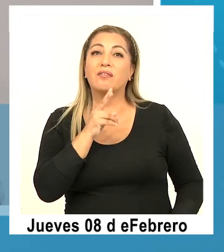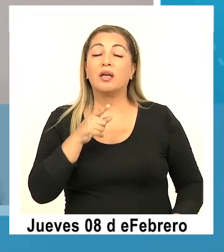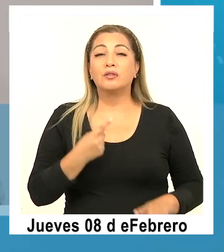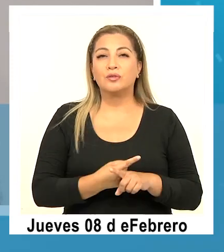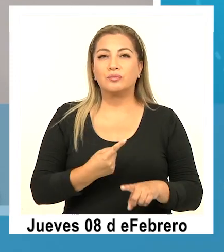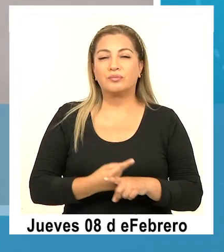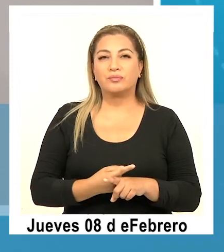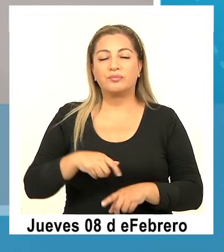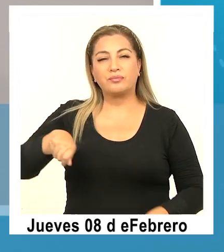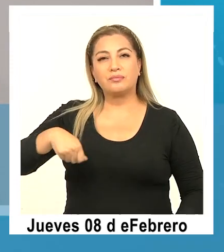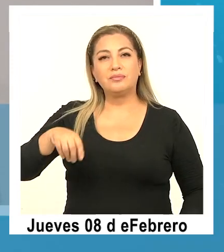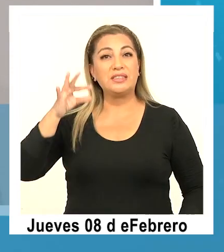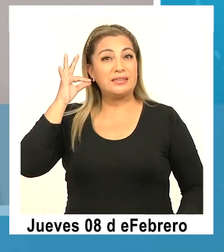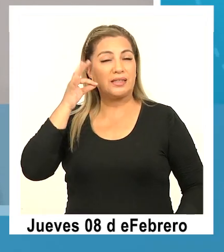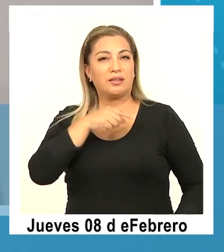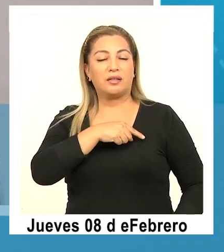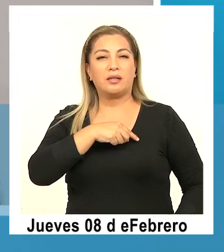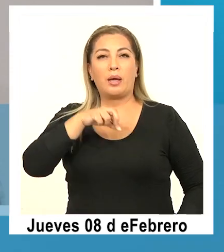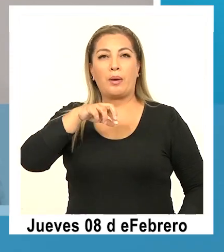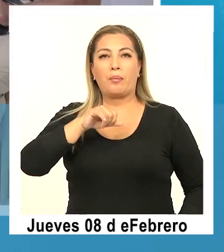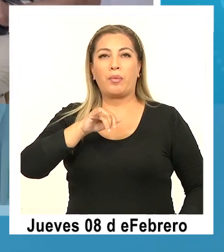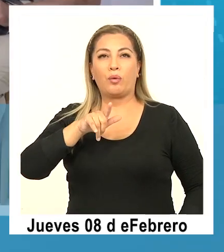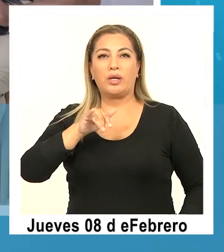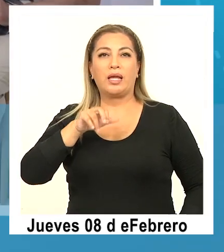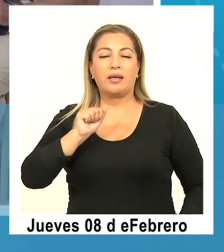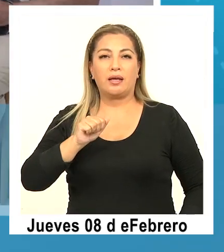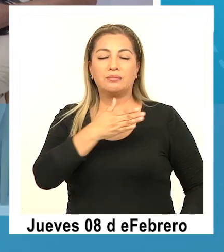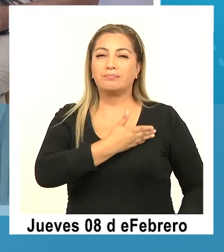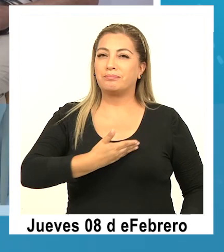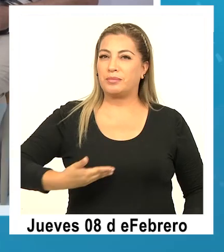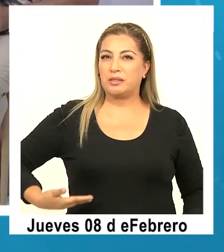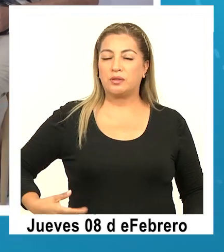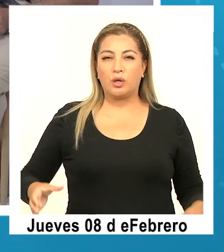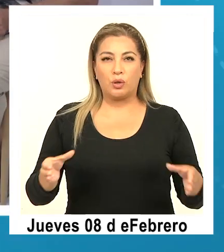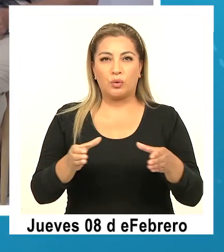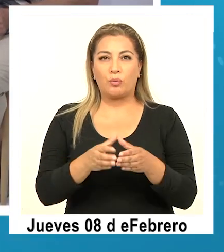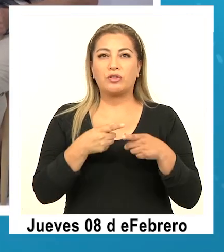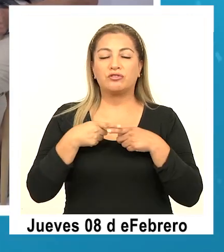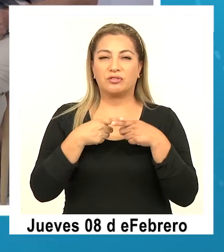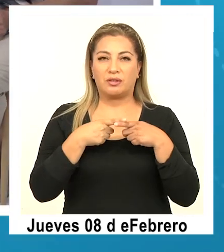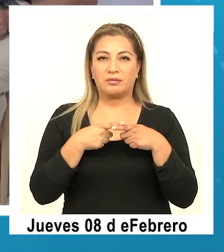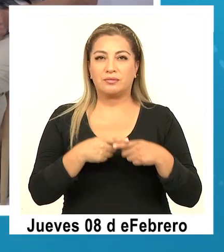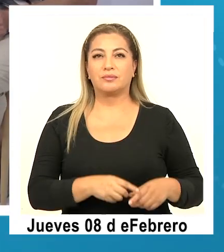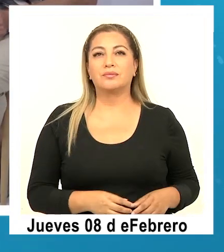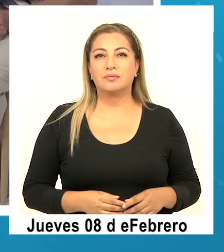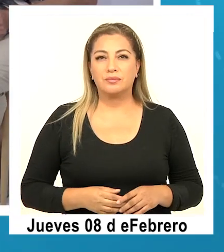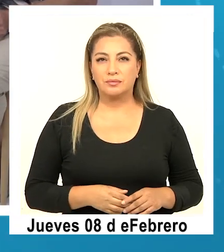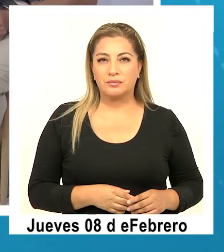oportunidad para conversar con la senadora Paulina Bodanovich, presidenta del Partido Socialista.